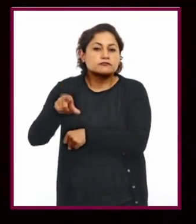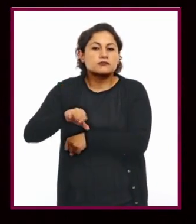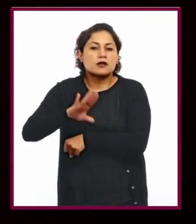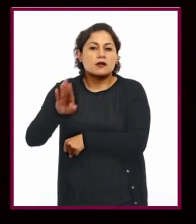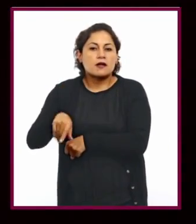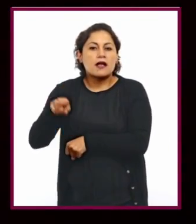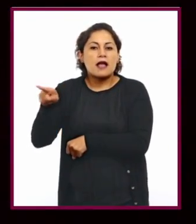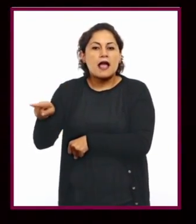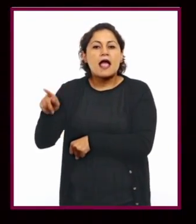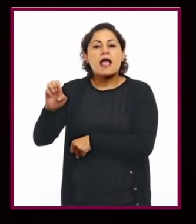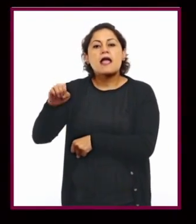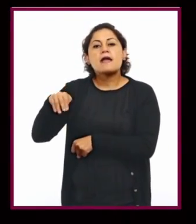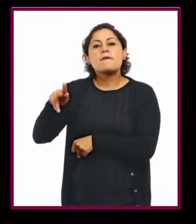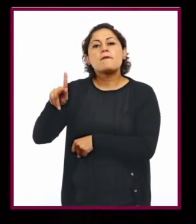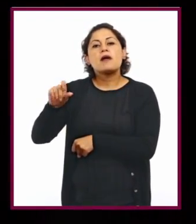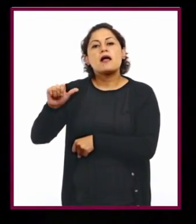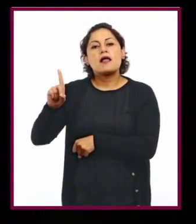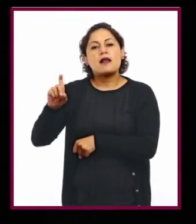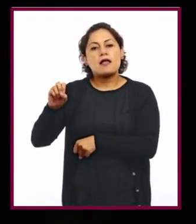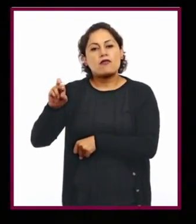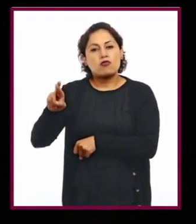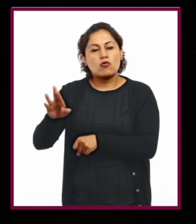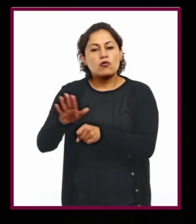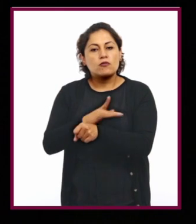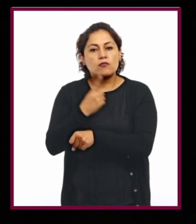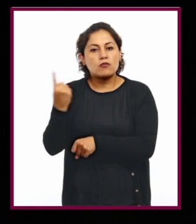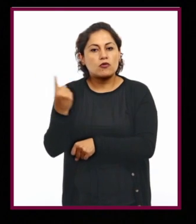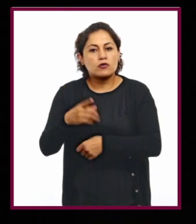llamaban el Empalador porque...